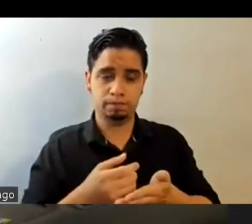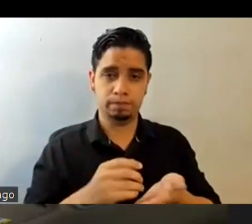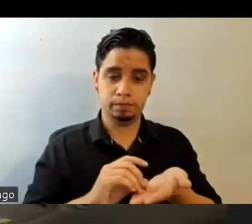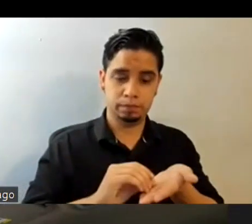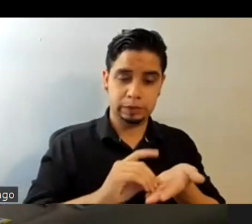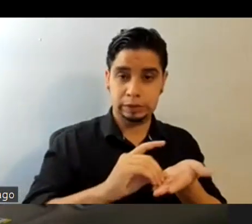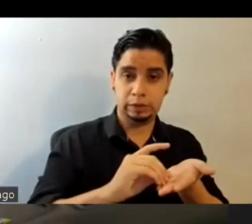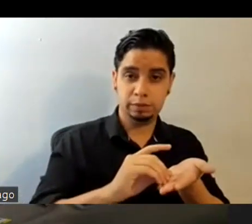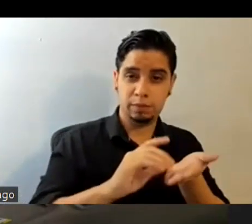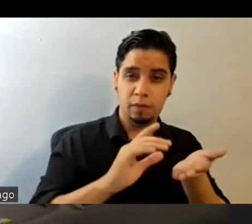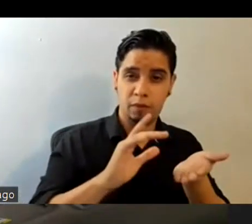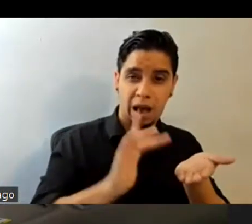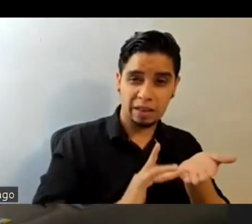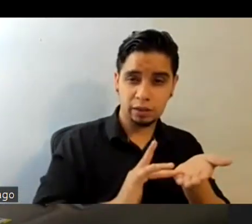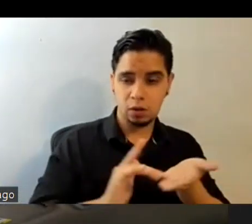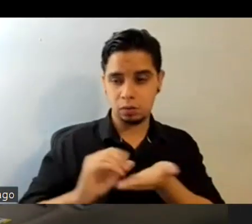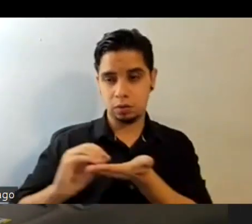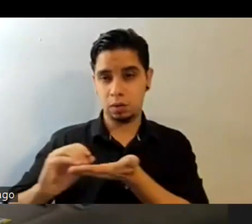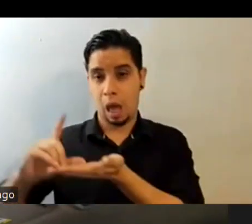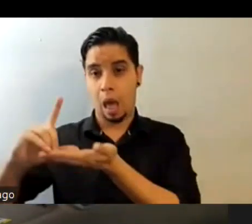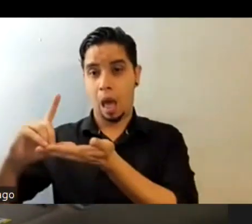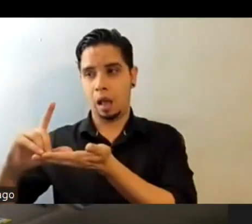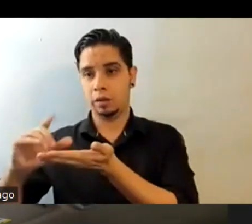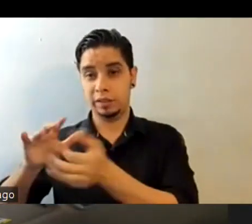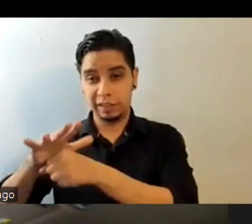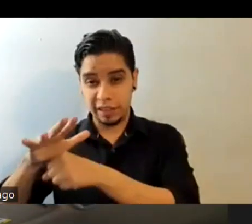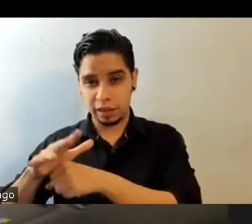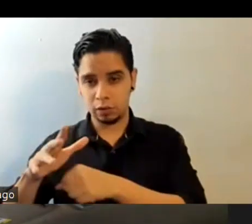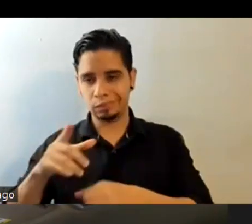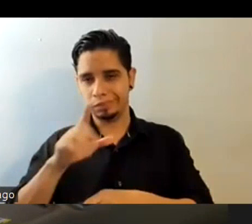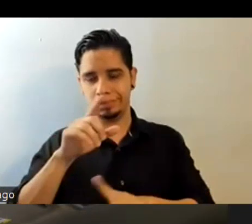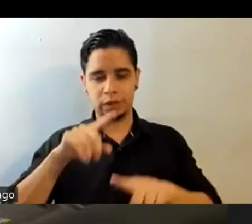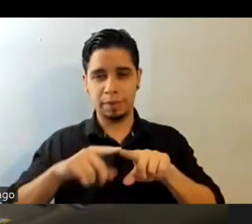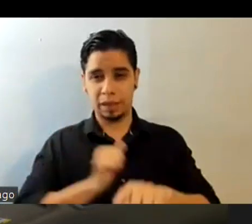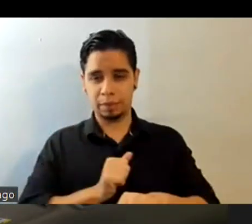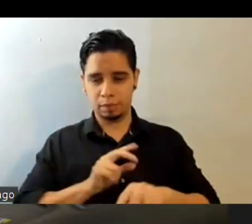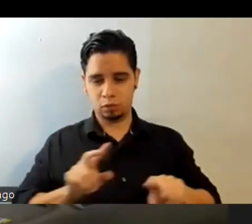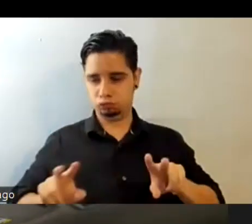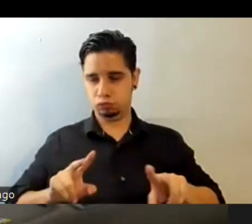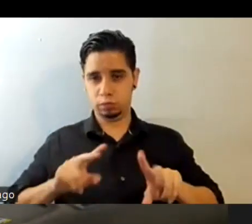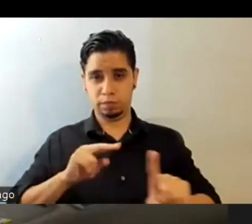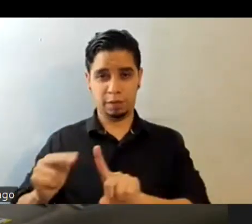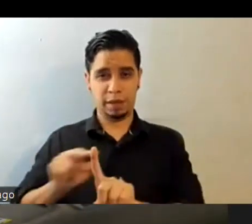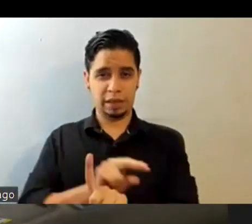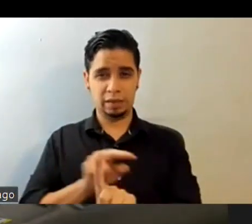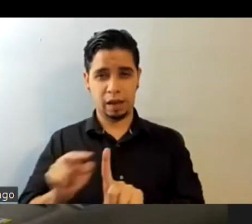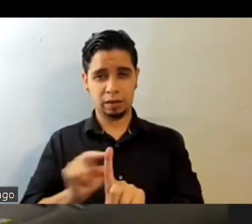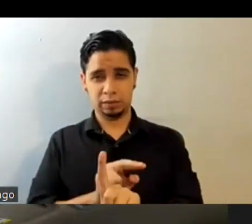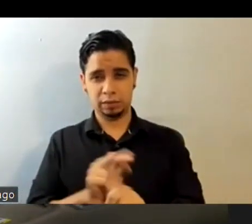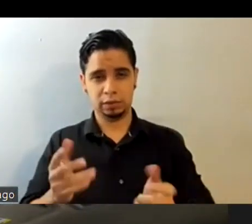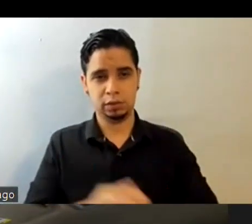como, igual pasó, si lo piensas con María, o sea, la tragedia, pero